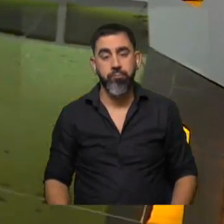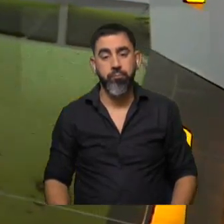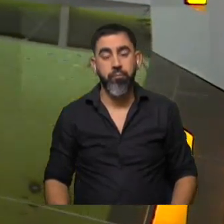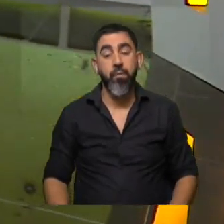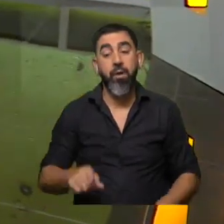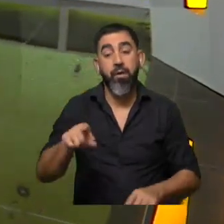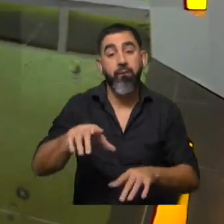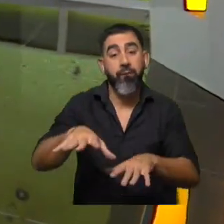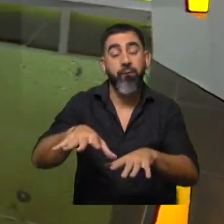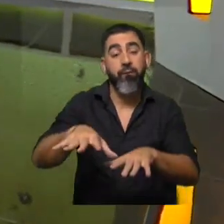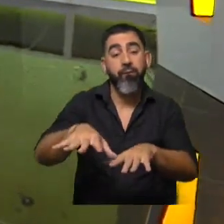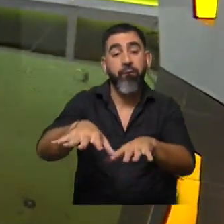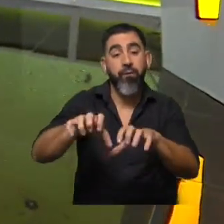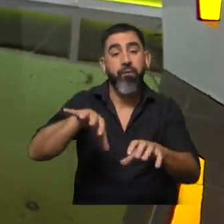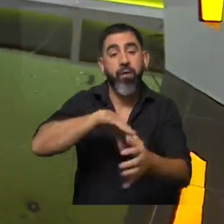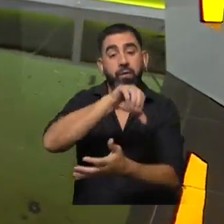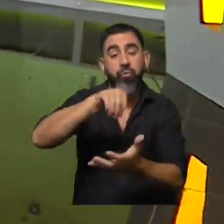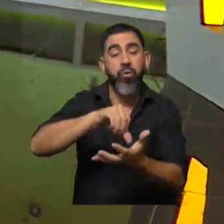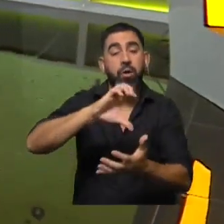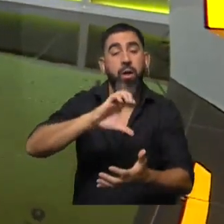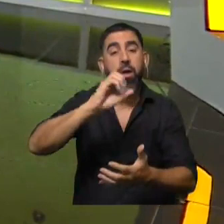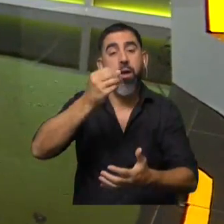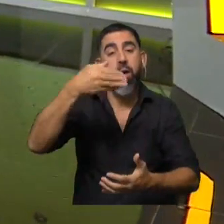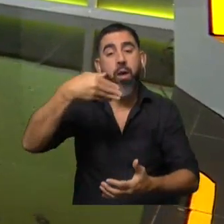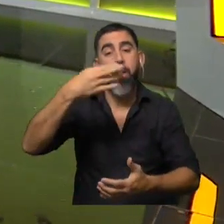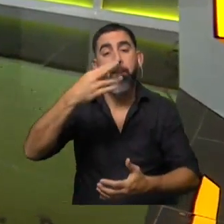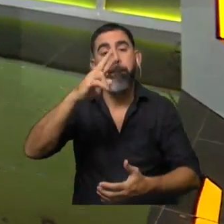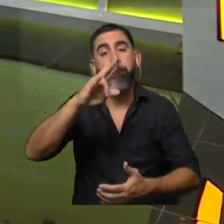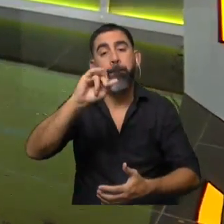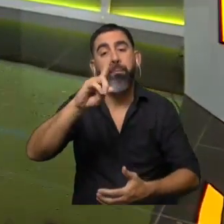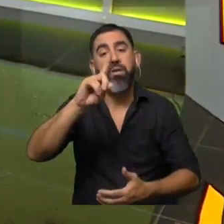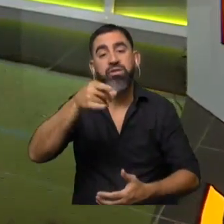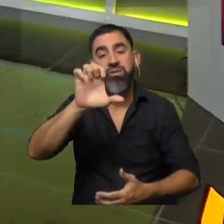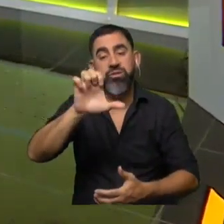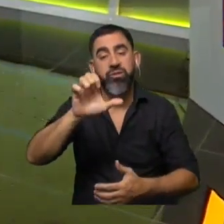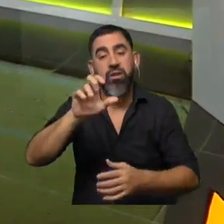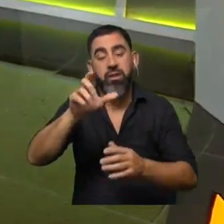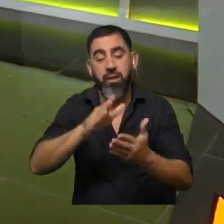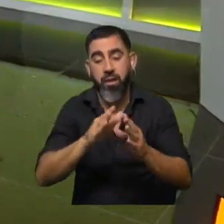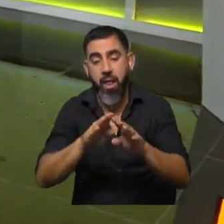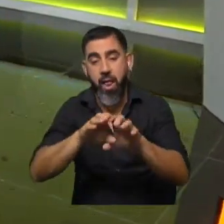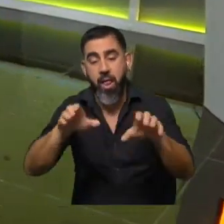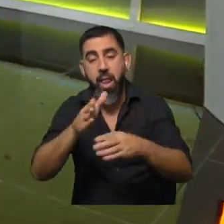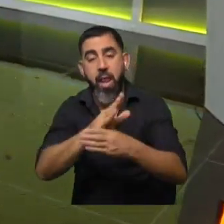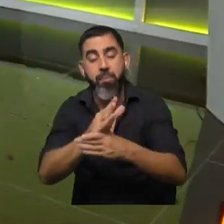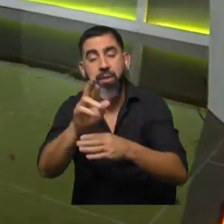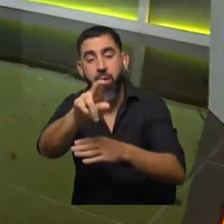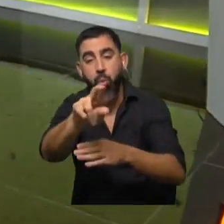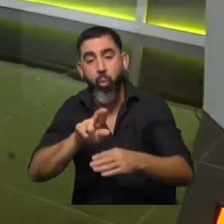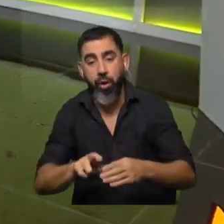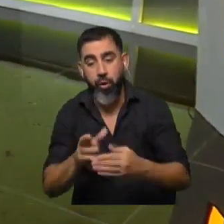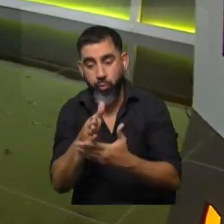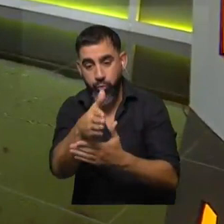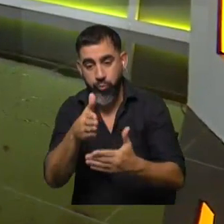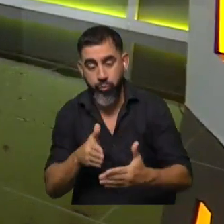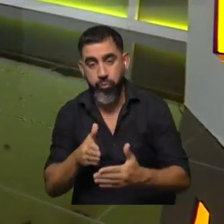Ignacio vive regularmente en la ciudad de Cambridge, que está separada de Boston por un río. Allí, además de Harvard, está